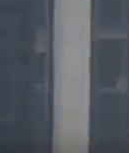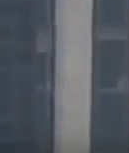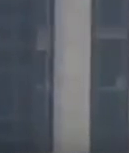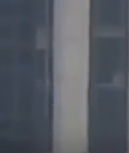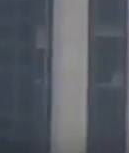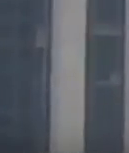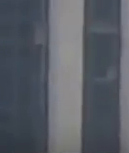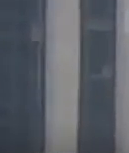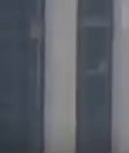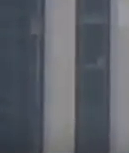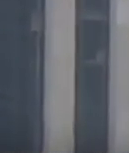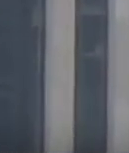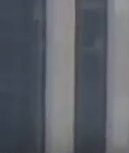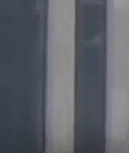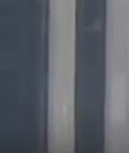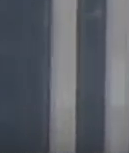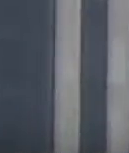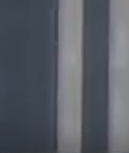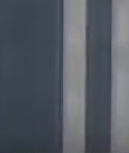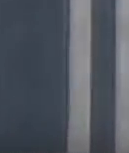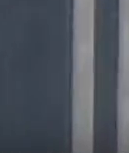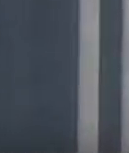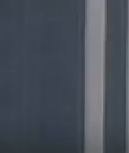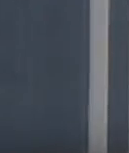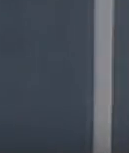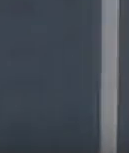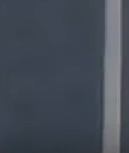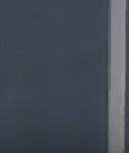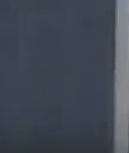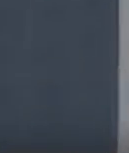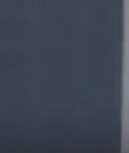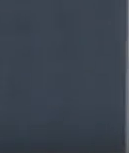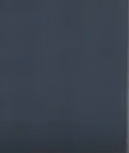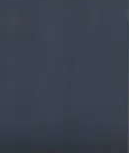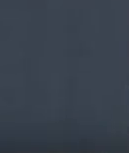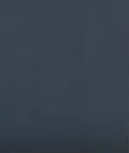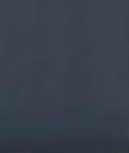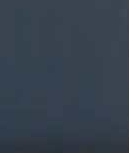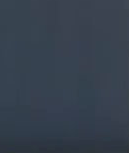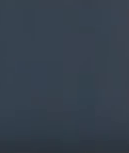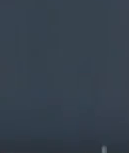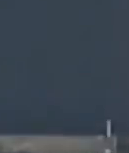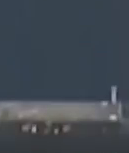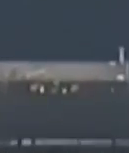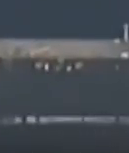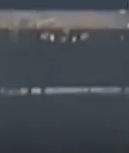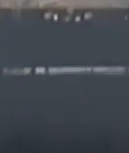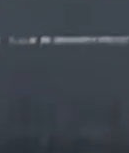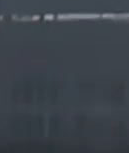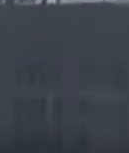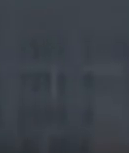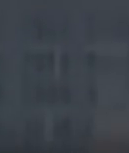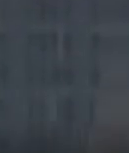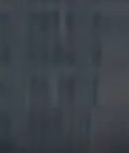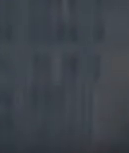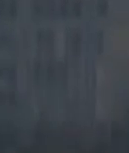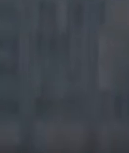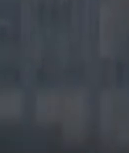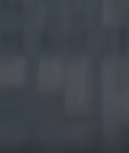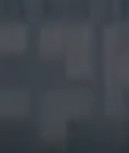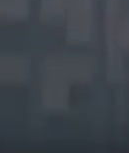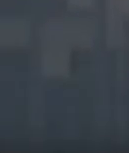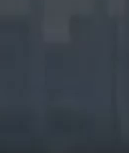está controlado el fuego en uno de los rascacielos de Manhattan. Y bueno, Eric Trump, hijo del presidente,